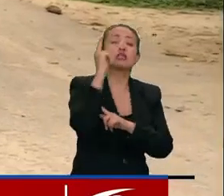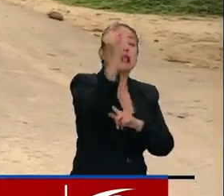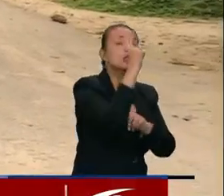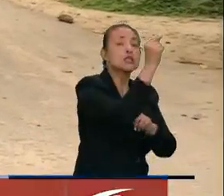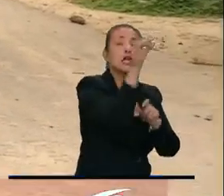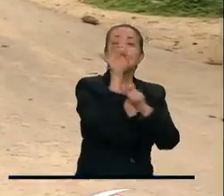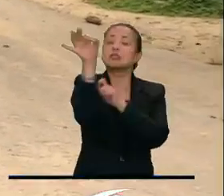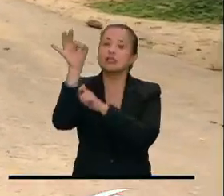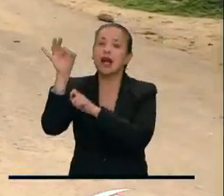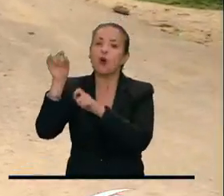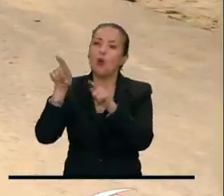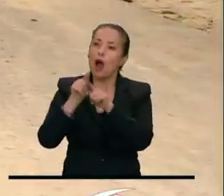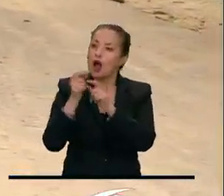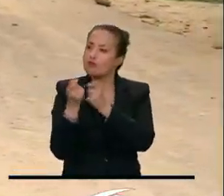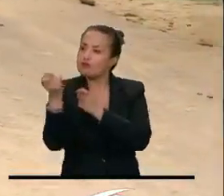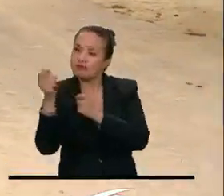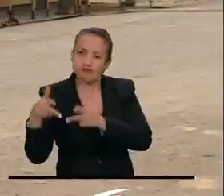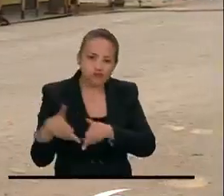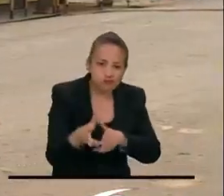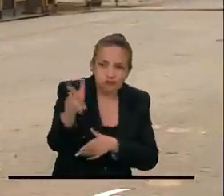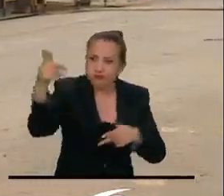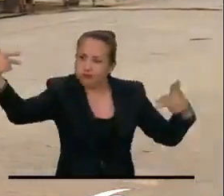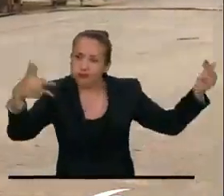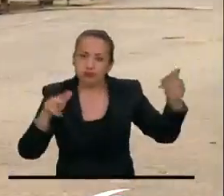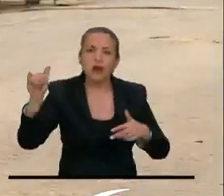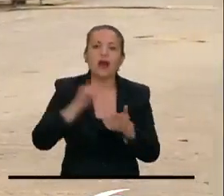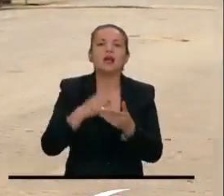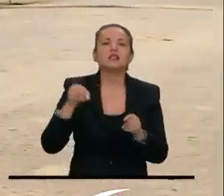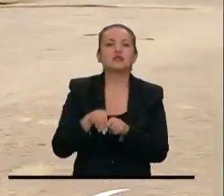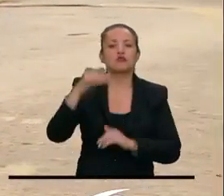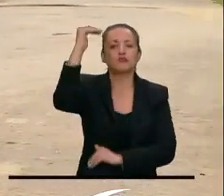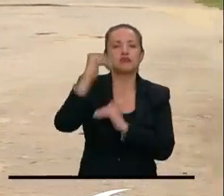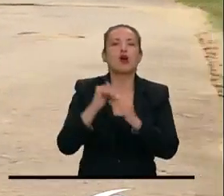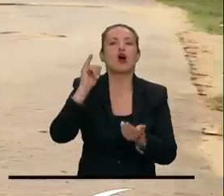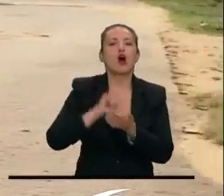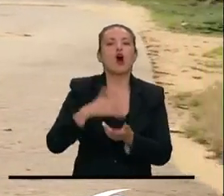reducción a 11,5% del costo logístico en la cadena de transporte.